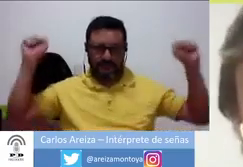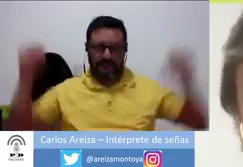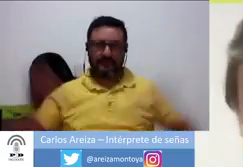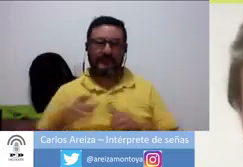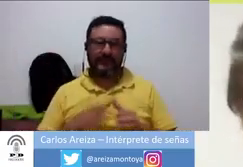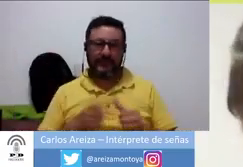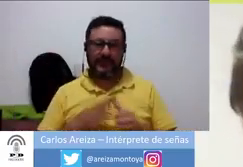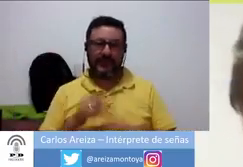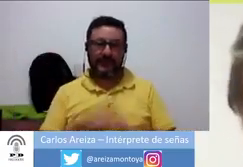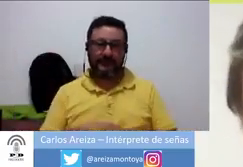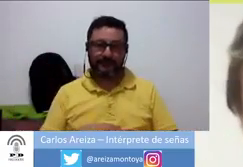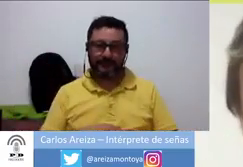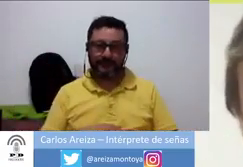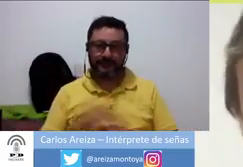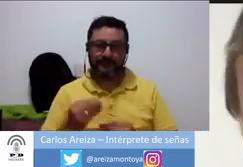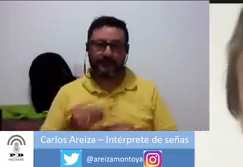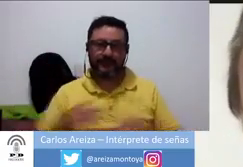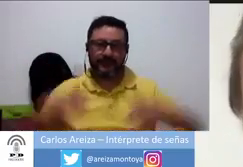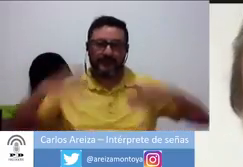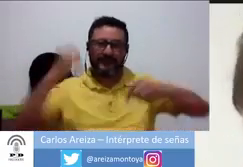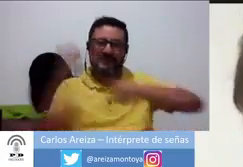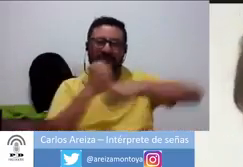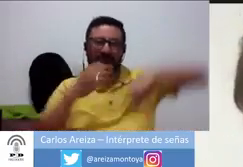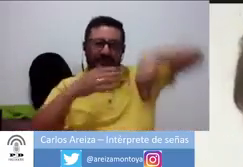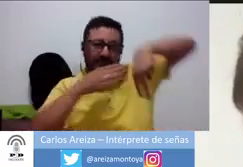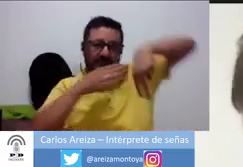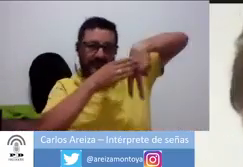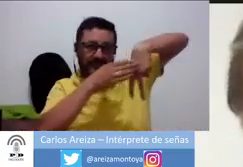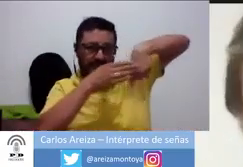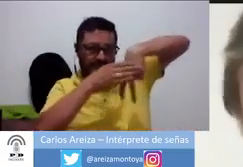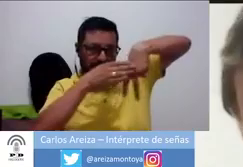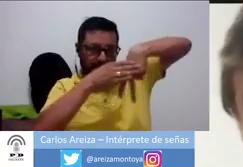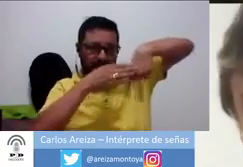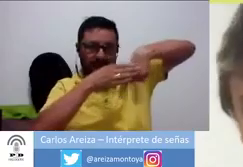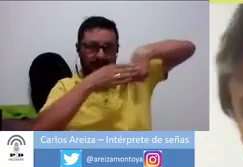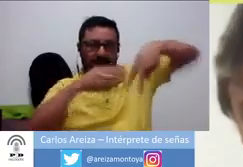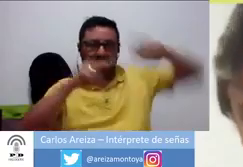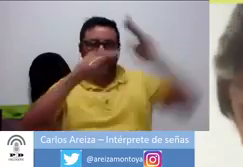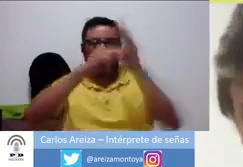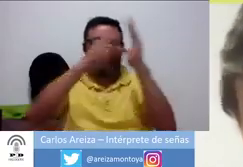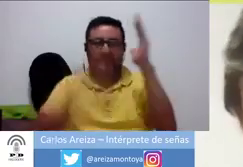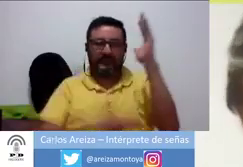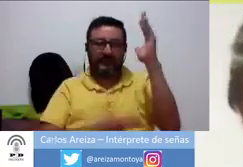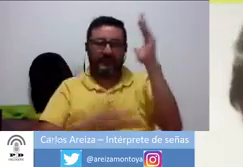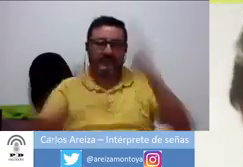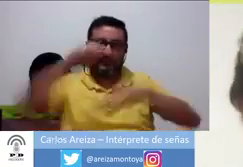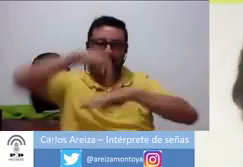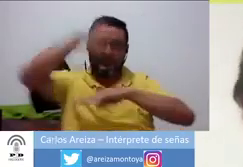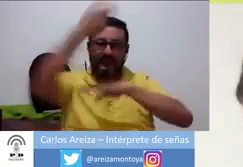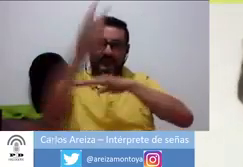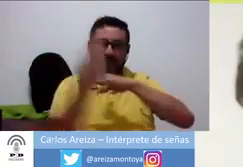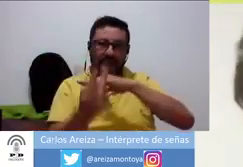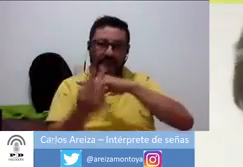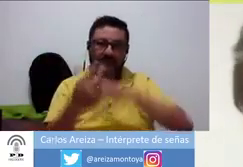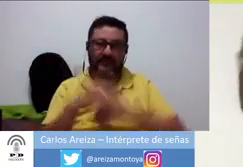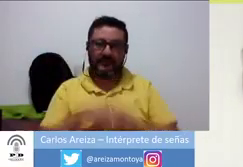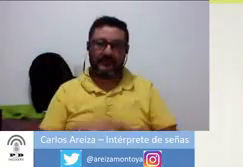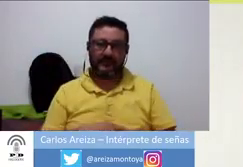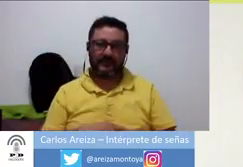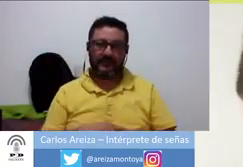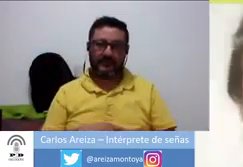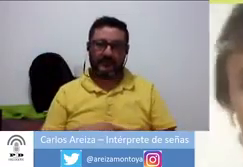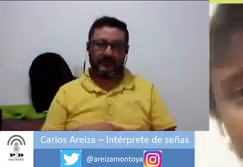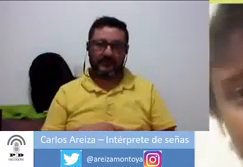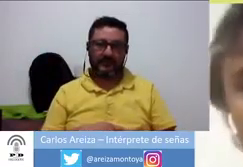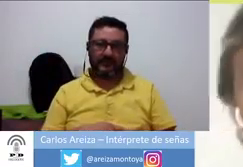Hacemos muchísimo abdomen. En la parte de técnica trabajamos la acrobacia. Nosotros hacemos las camas elásticas, pues las